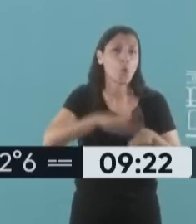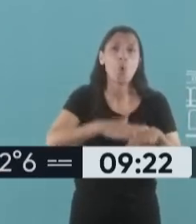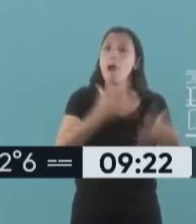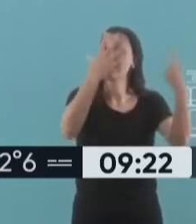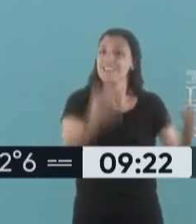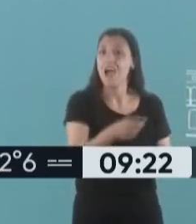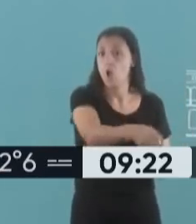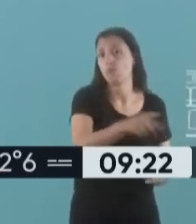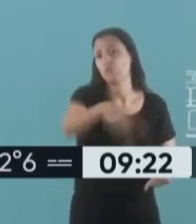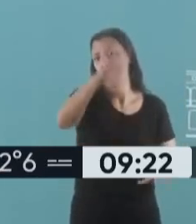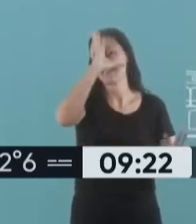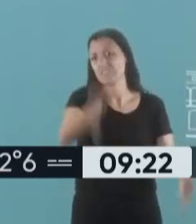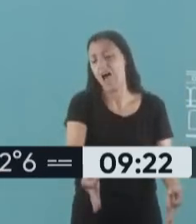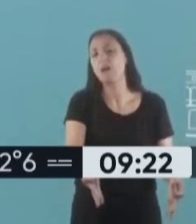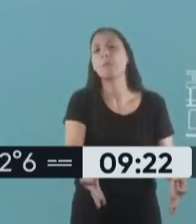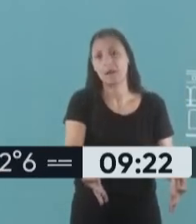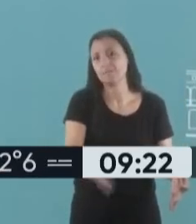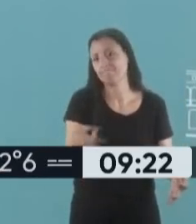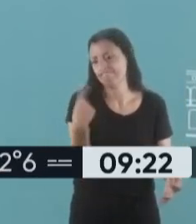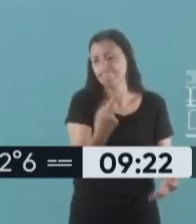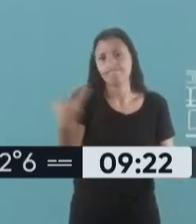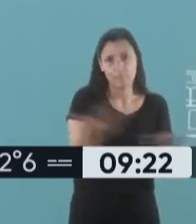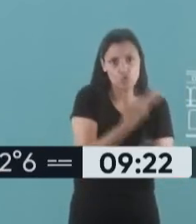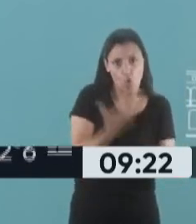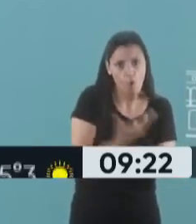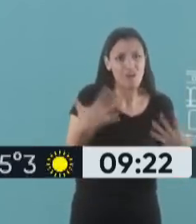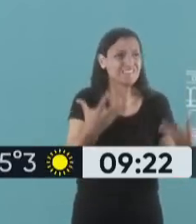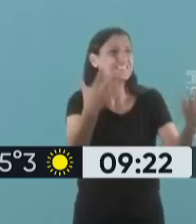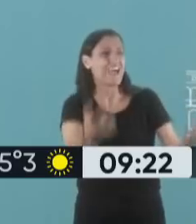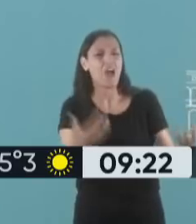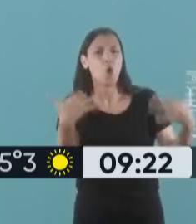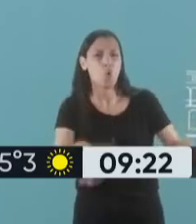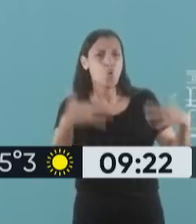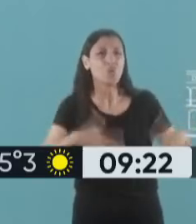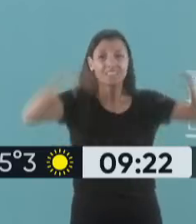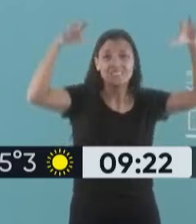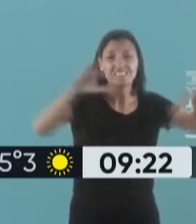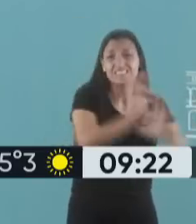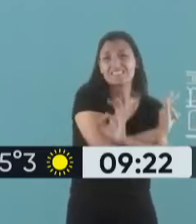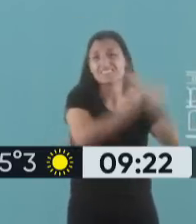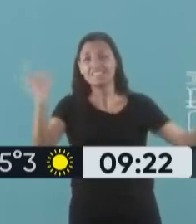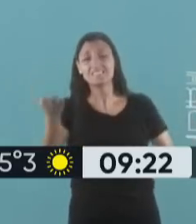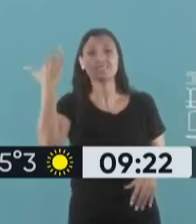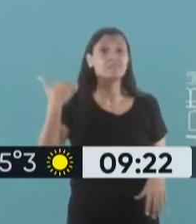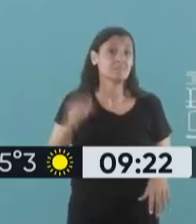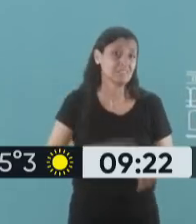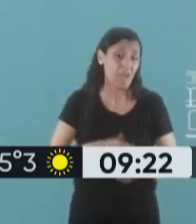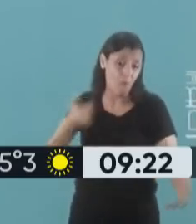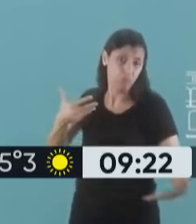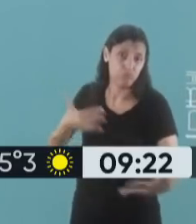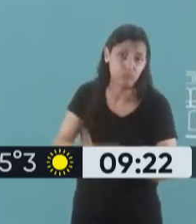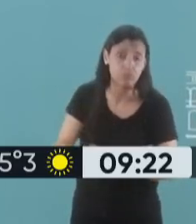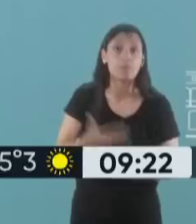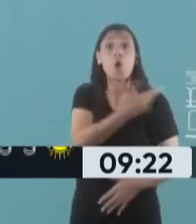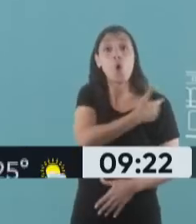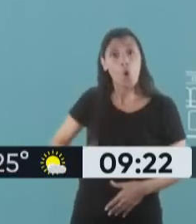sequía, que ustedes saben que hemos vivido una de las sequías más importantes de los últimos tiempos. El